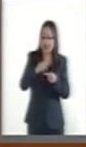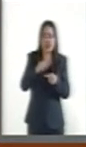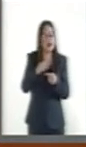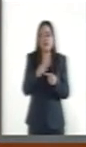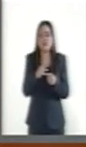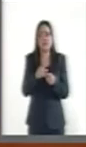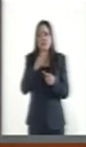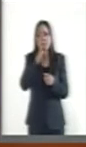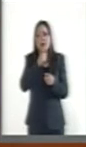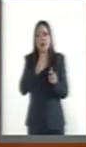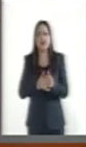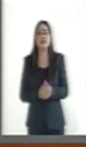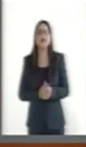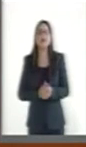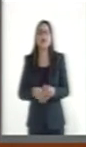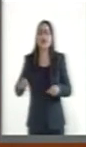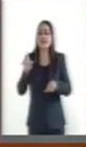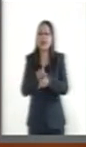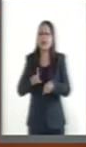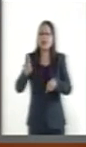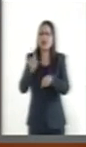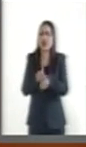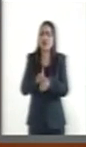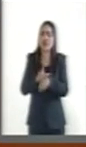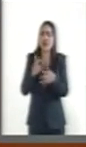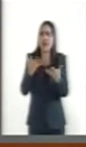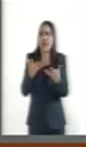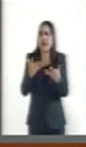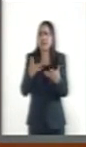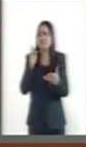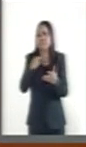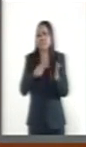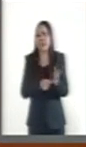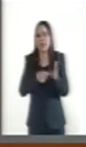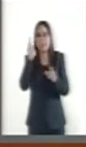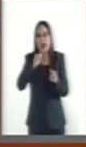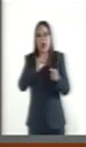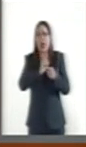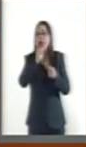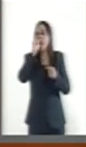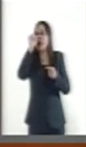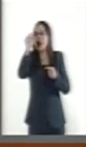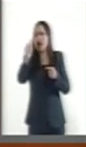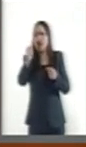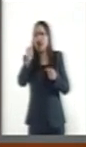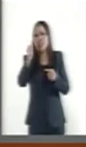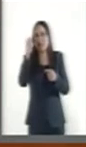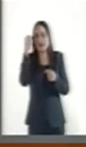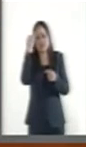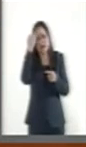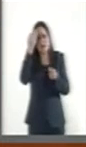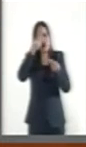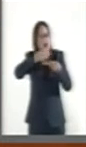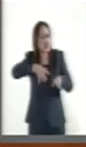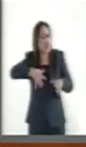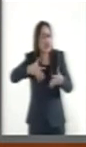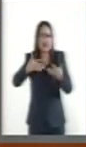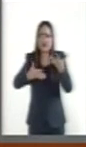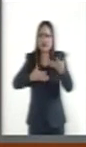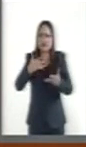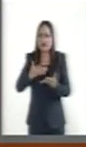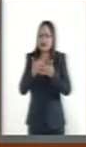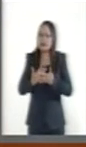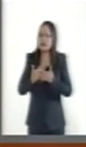urbanos. Todos los días se pierden hora hombre en los traslados y esto cuesta no solamente